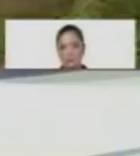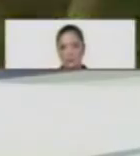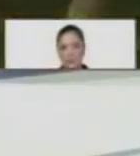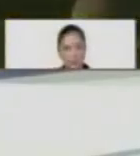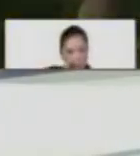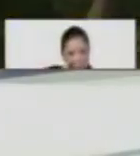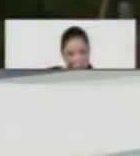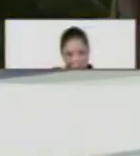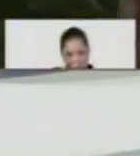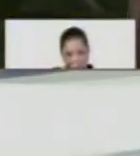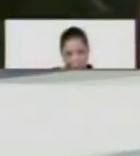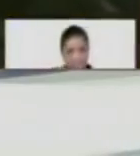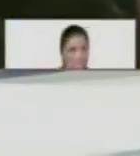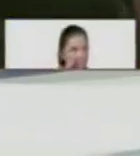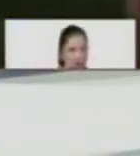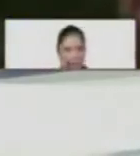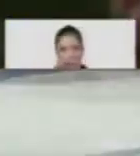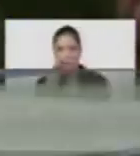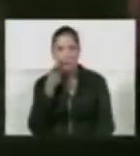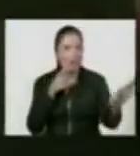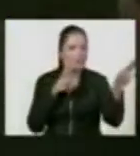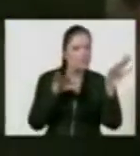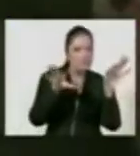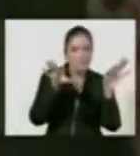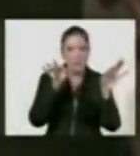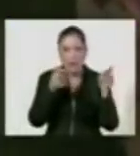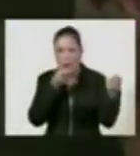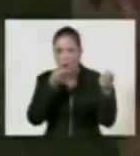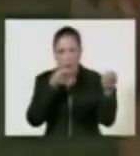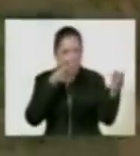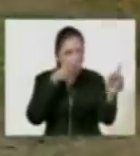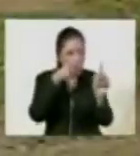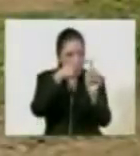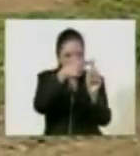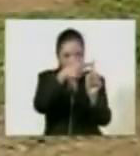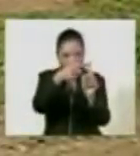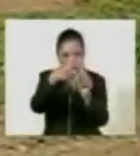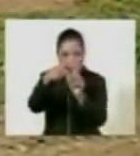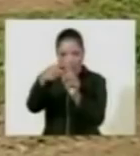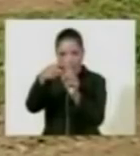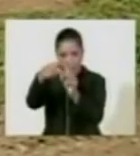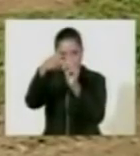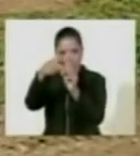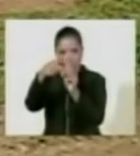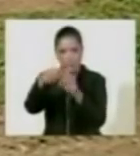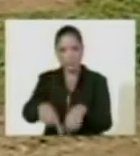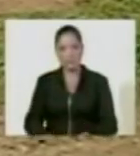Francotiradores al acecho, seleccionan y neutralizan sus blancos.